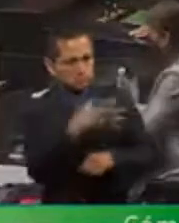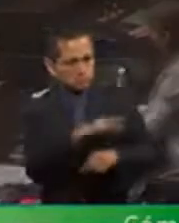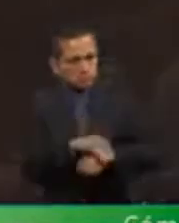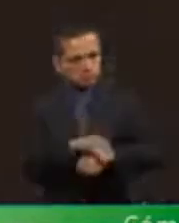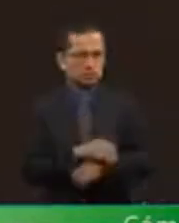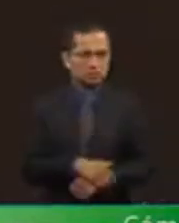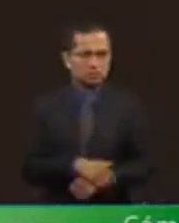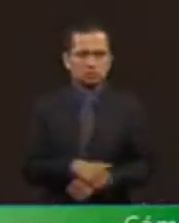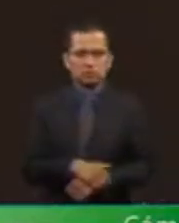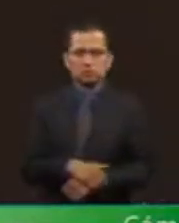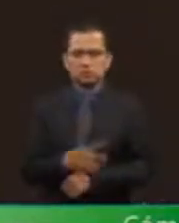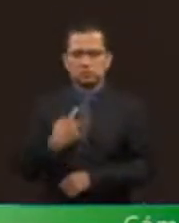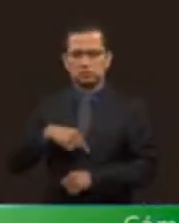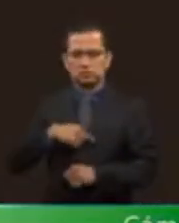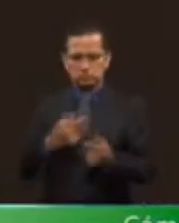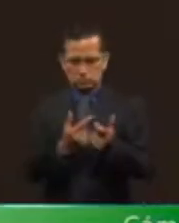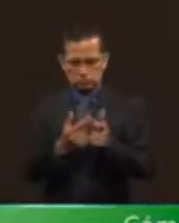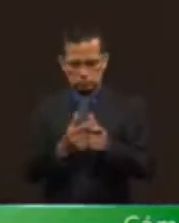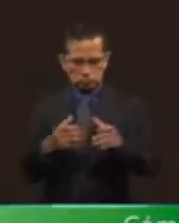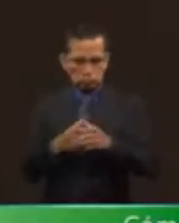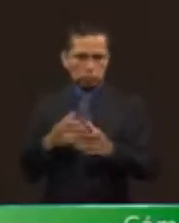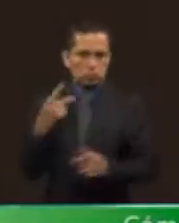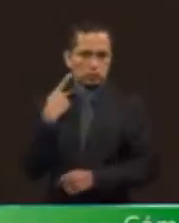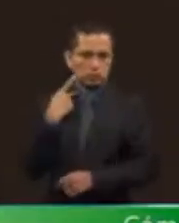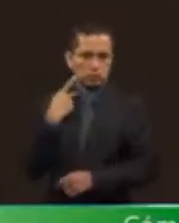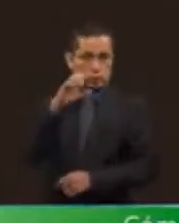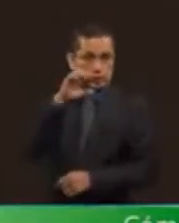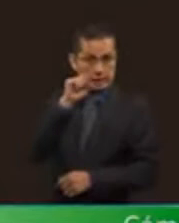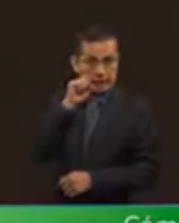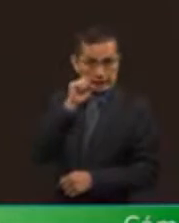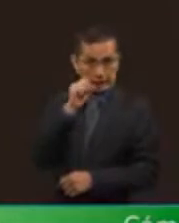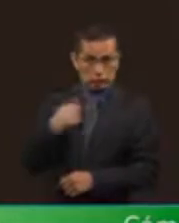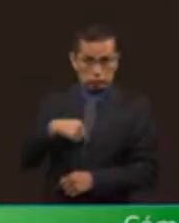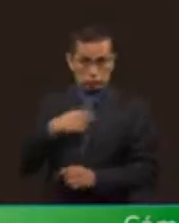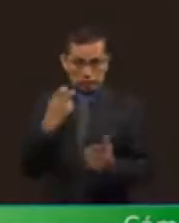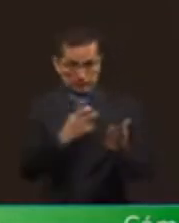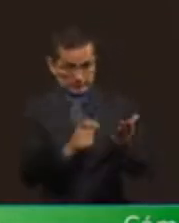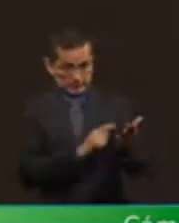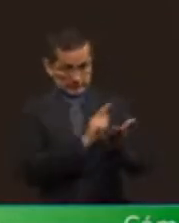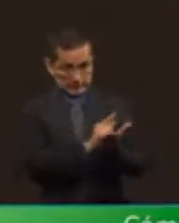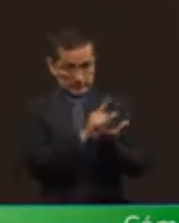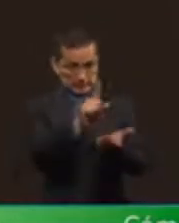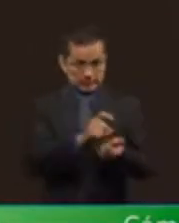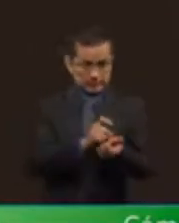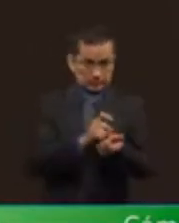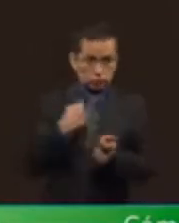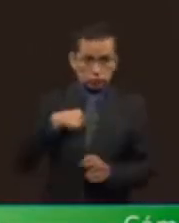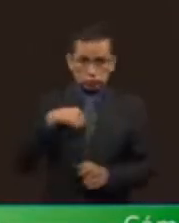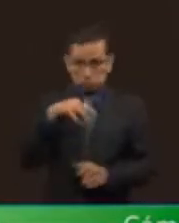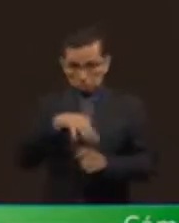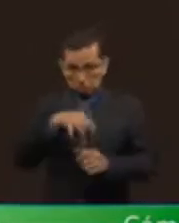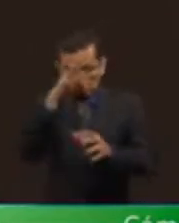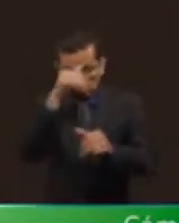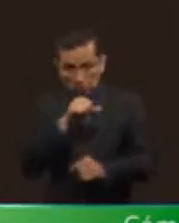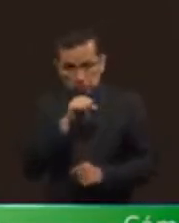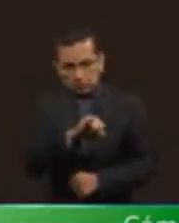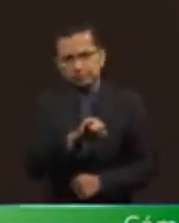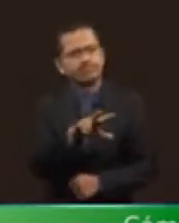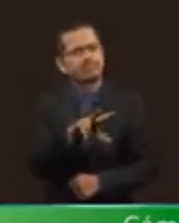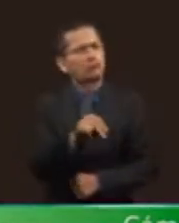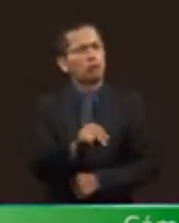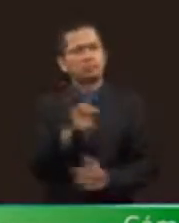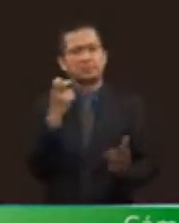En la bancada naranja no vamos en la ley de ingresos porque no es seria y es irresponsable. Identificamos en